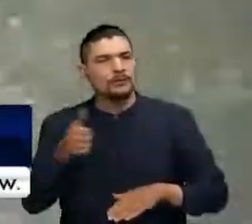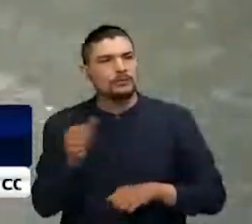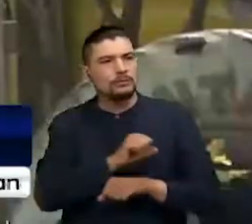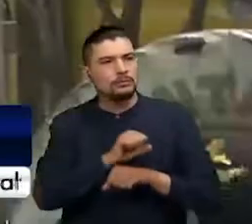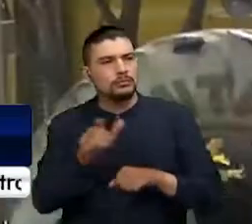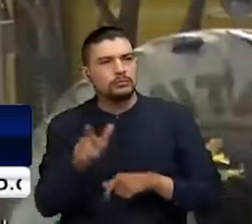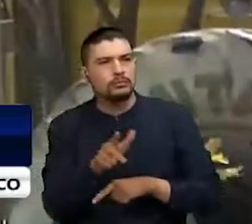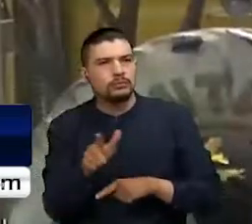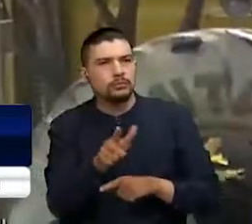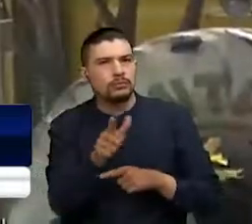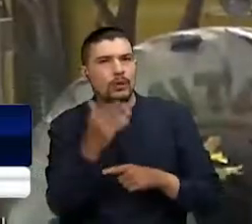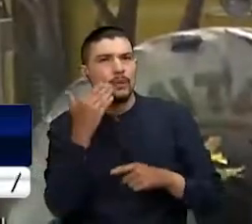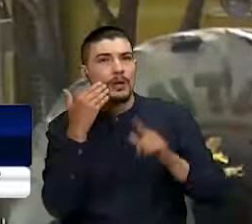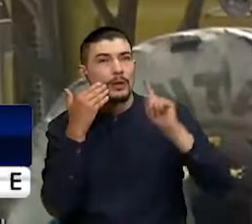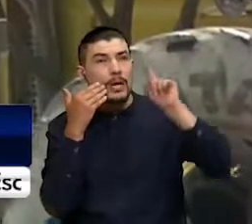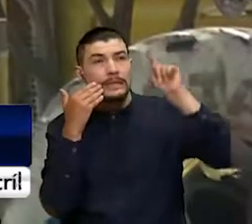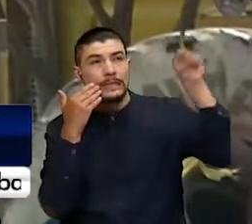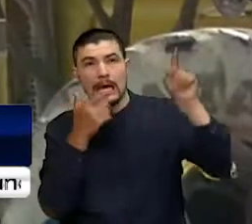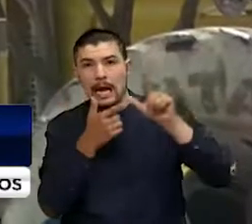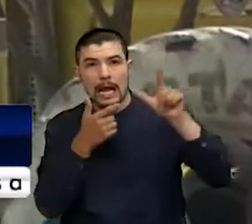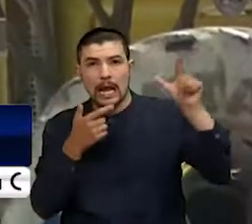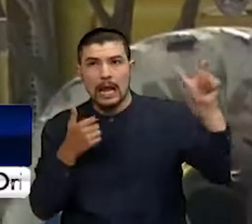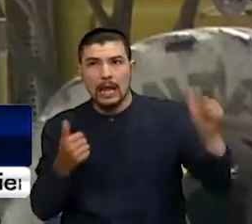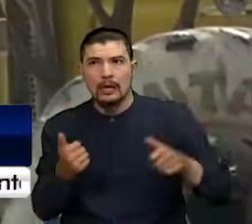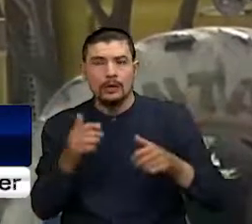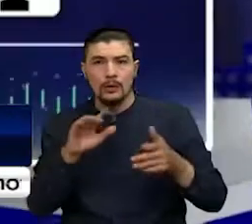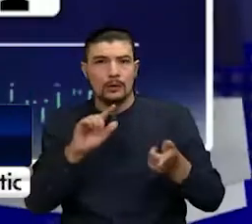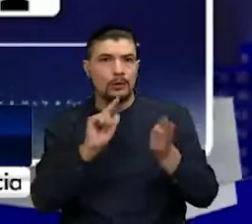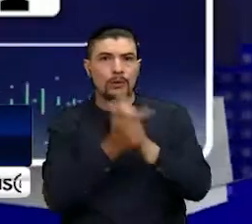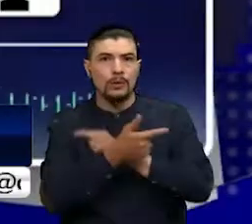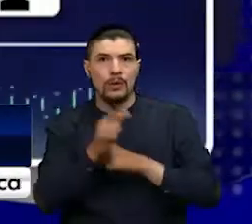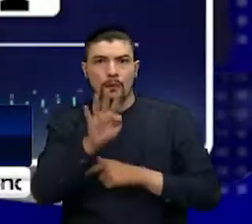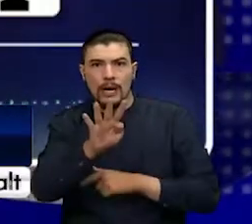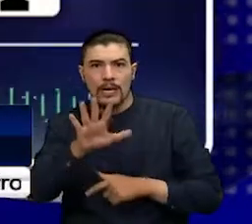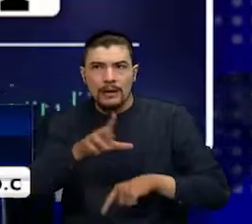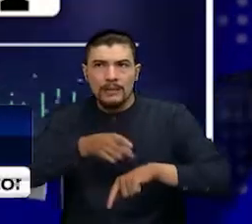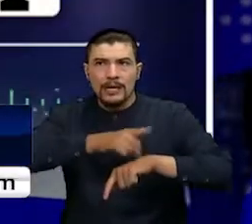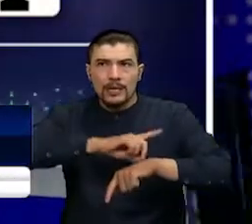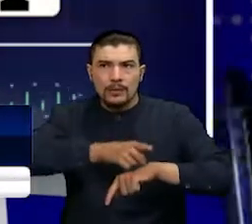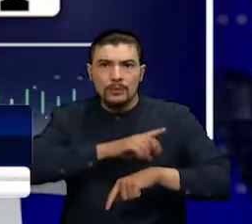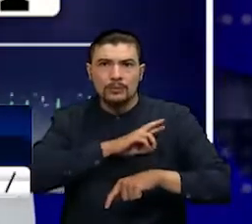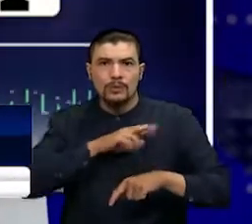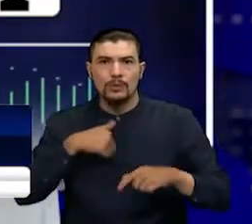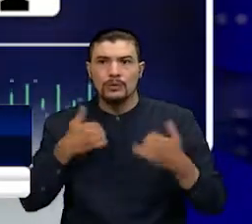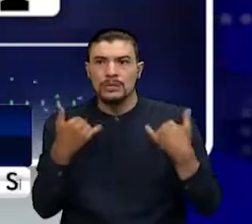y cuando ya estamos arriba, ya los 20 minuticos se transformaron ya en 45 minutos, ya con